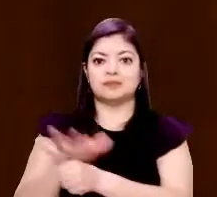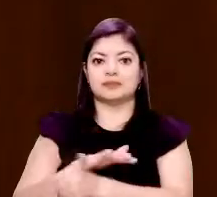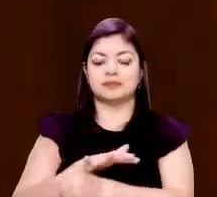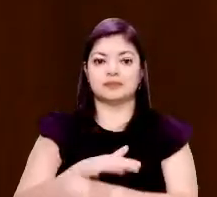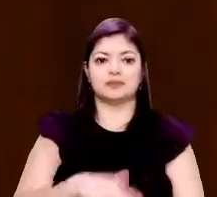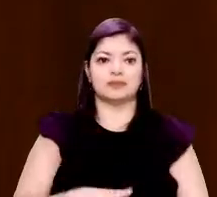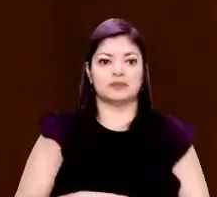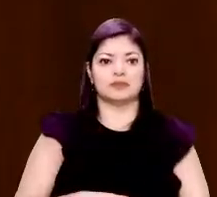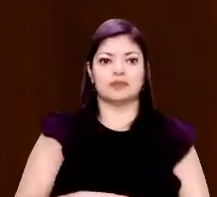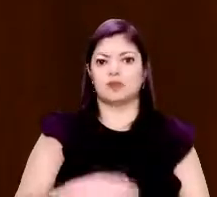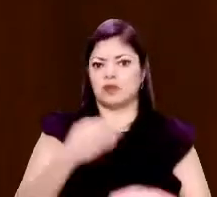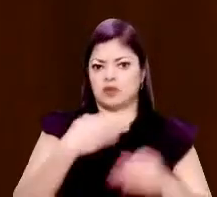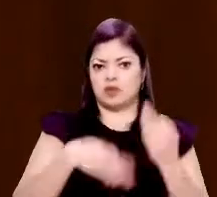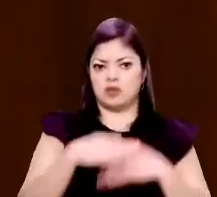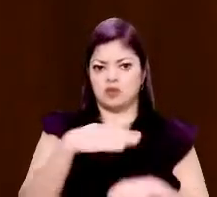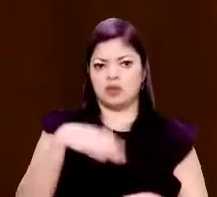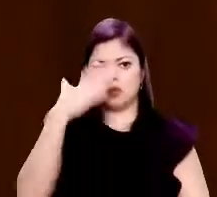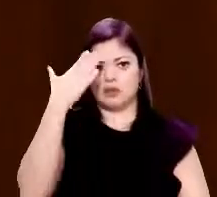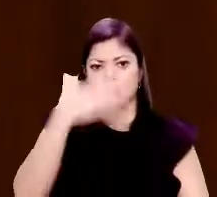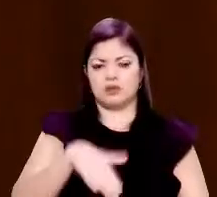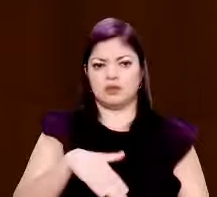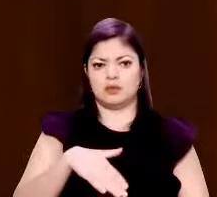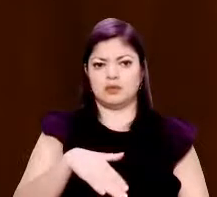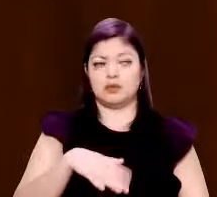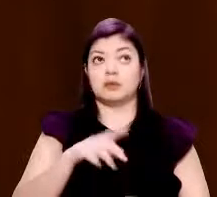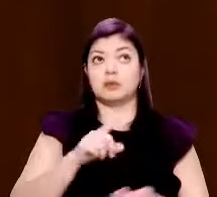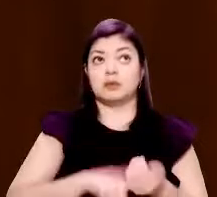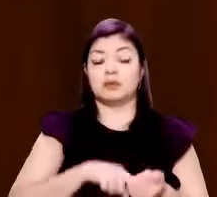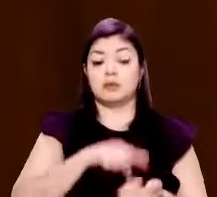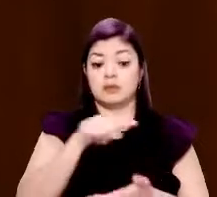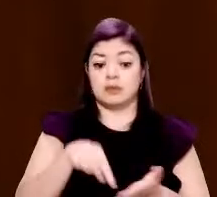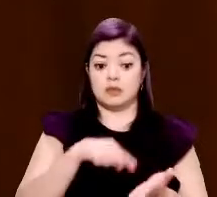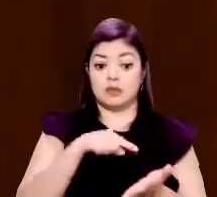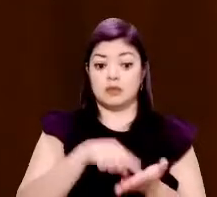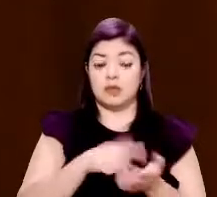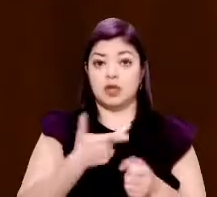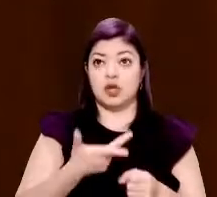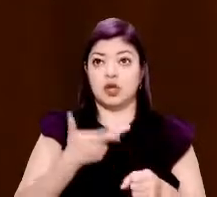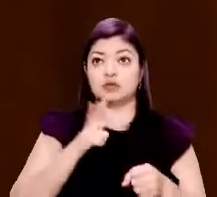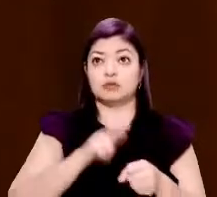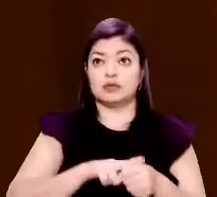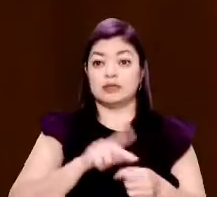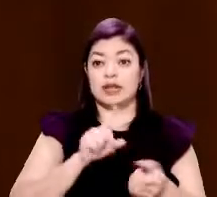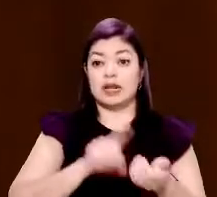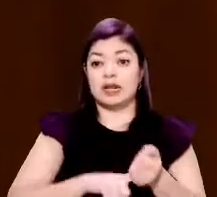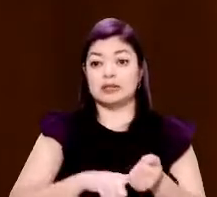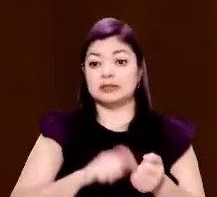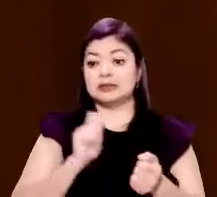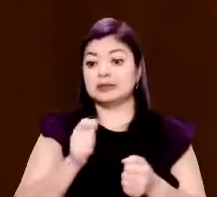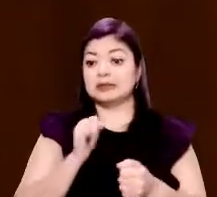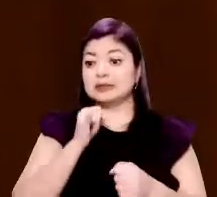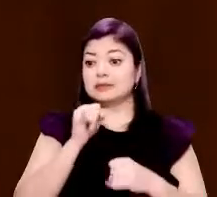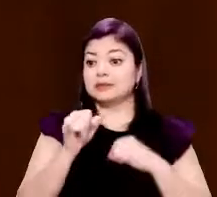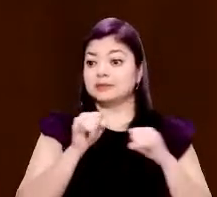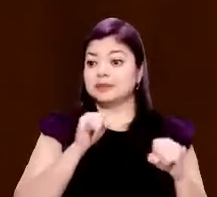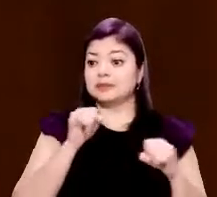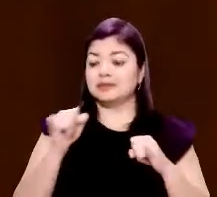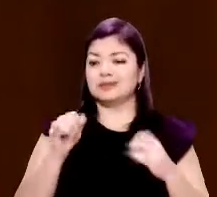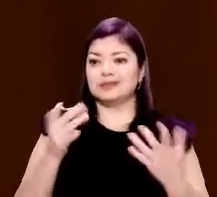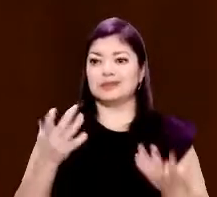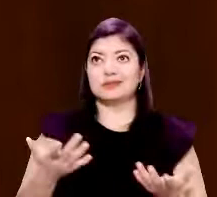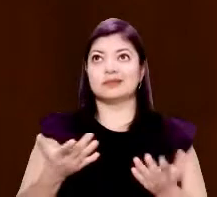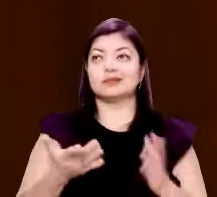Como sabemos, la infraestructura de salud en las comunidades más alejadas está en condiciones